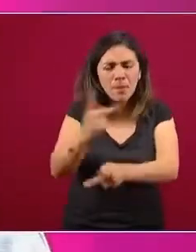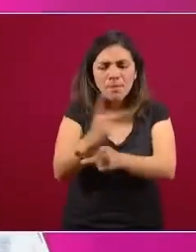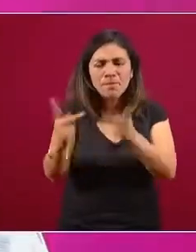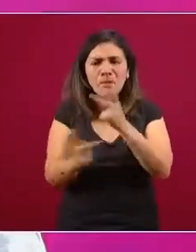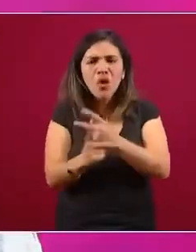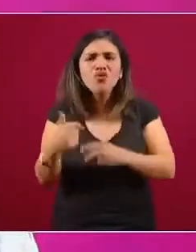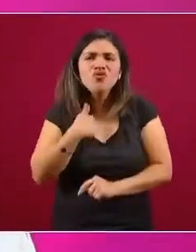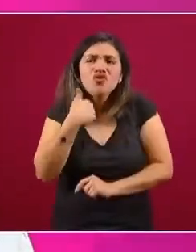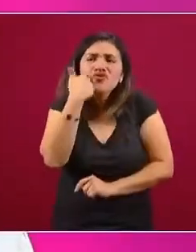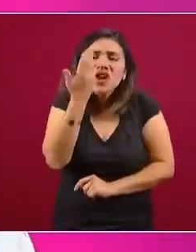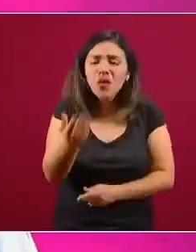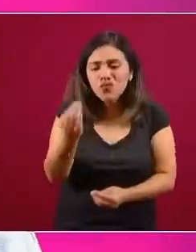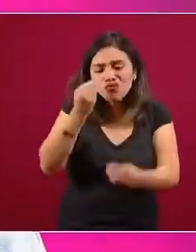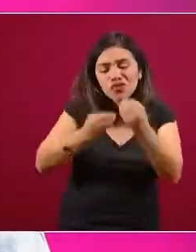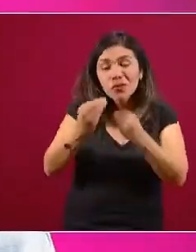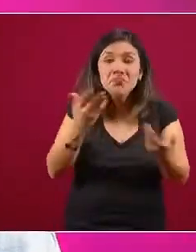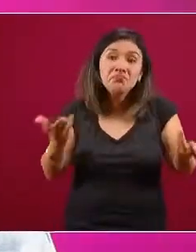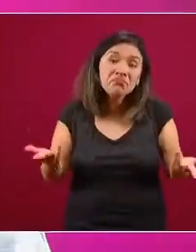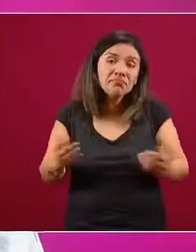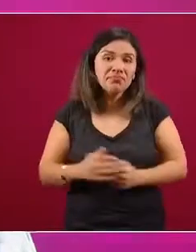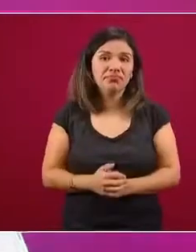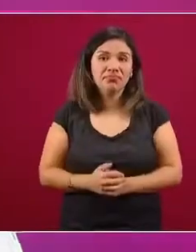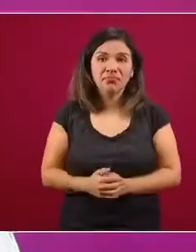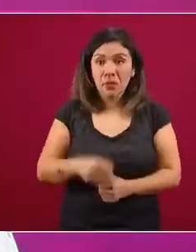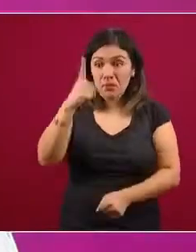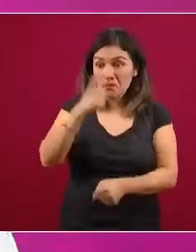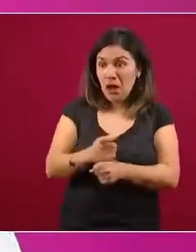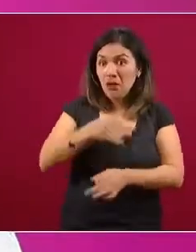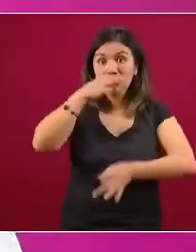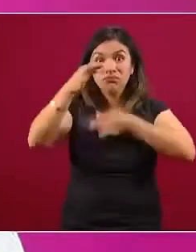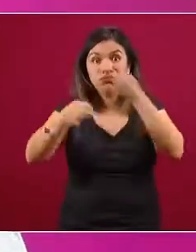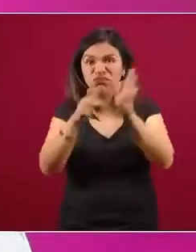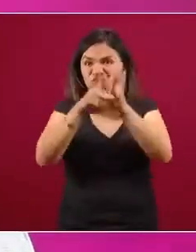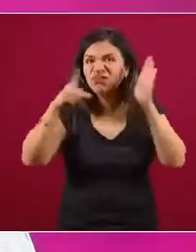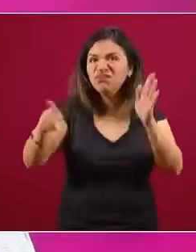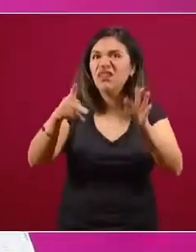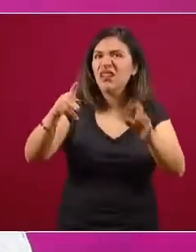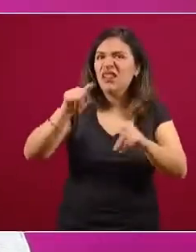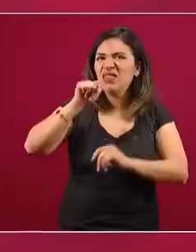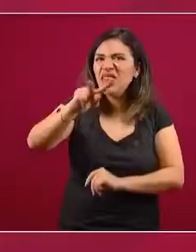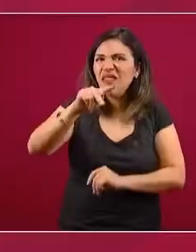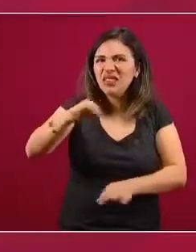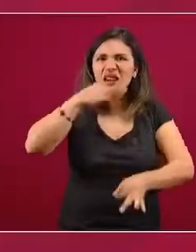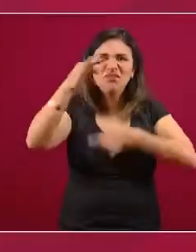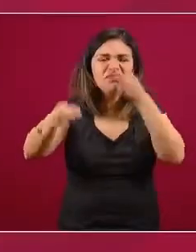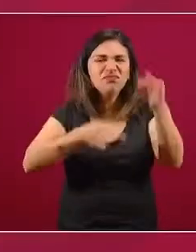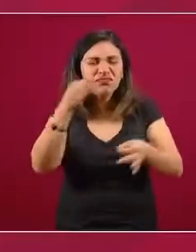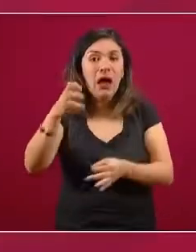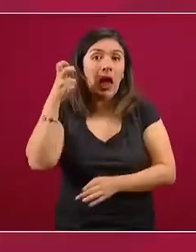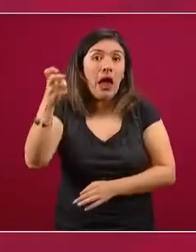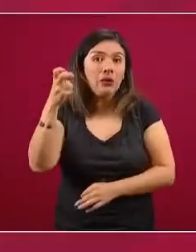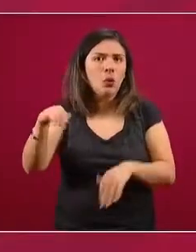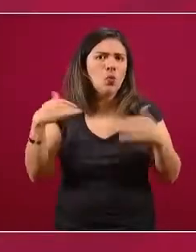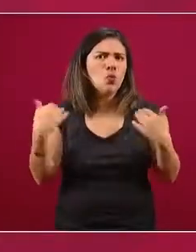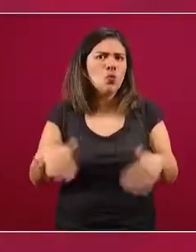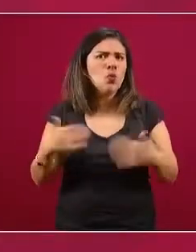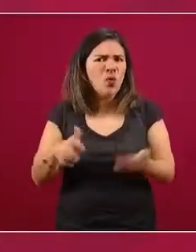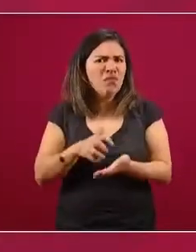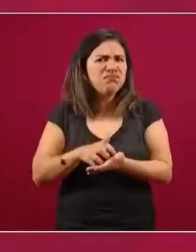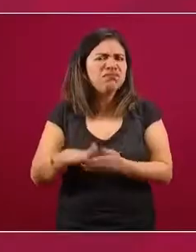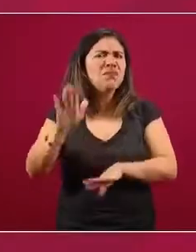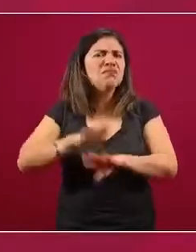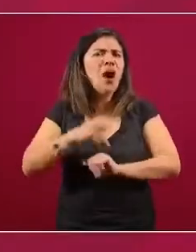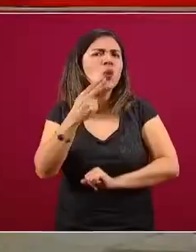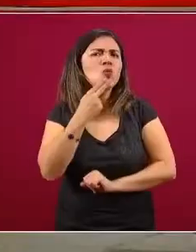uno desearía consumir. La publicidad, por cierto, es otro de los medios o mecanismos o instrumentos que